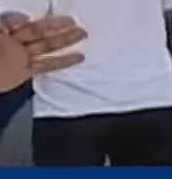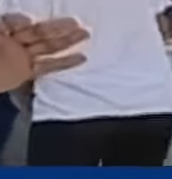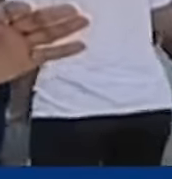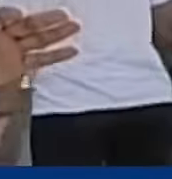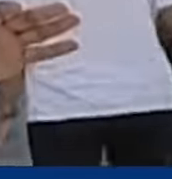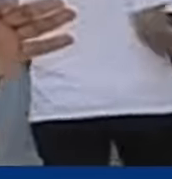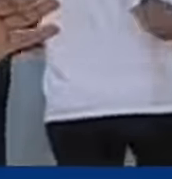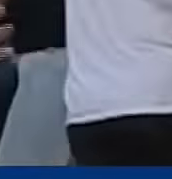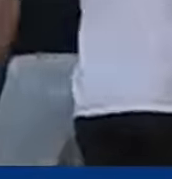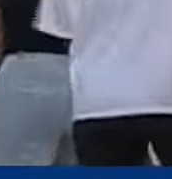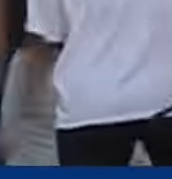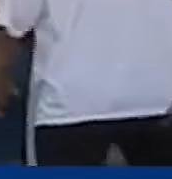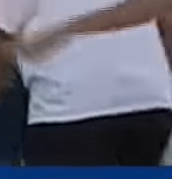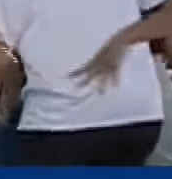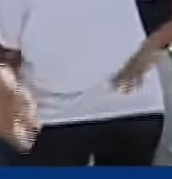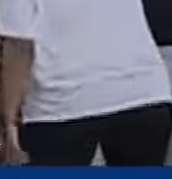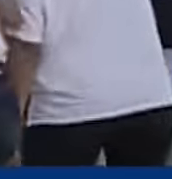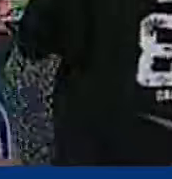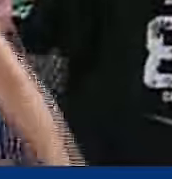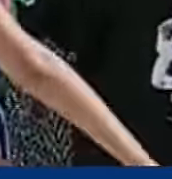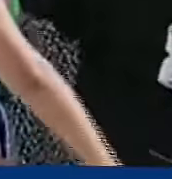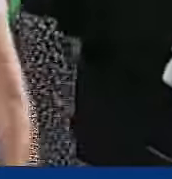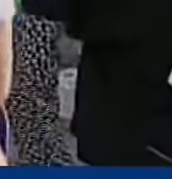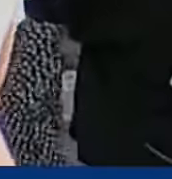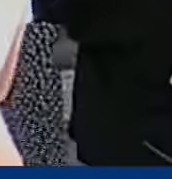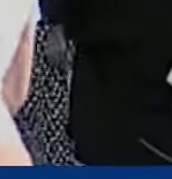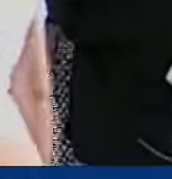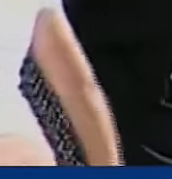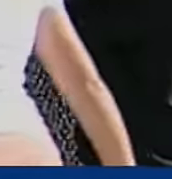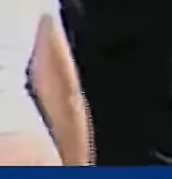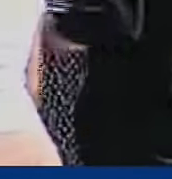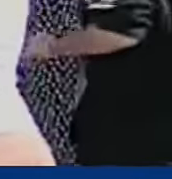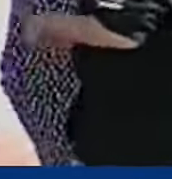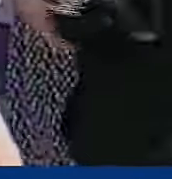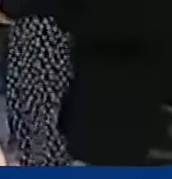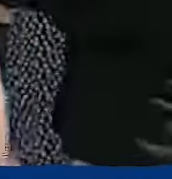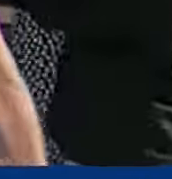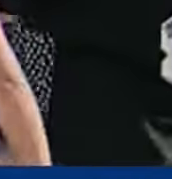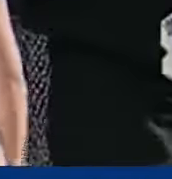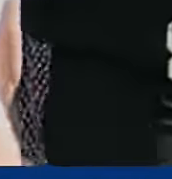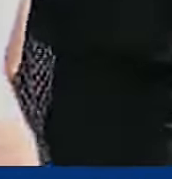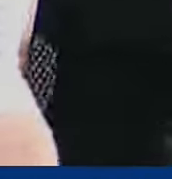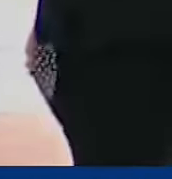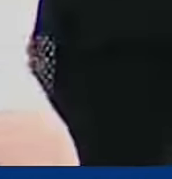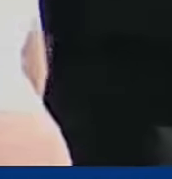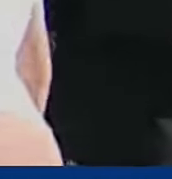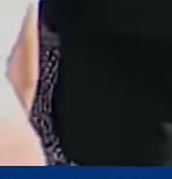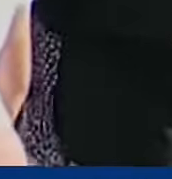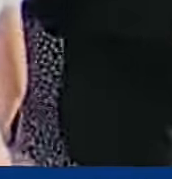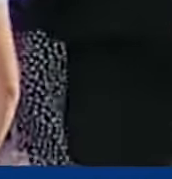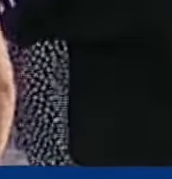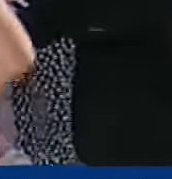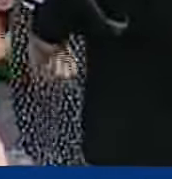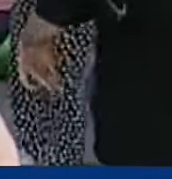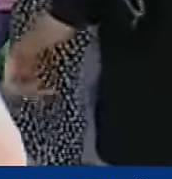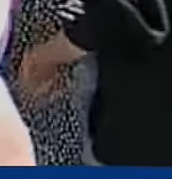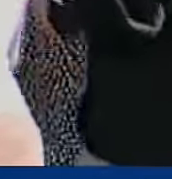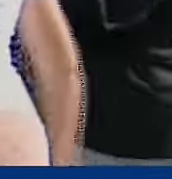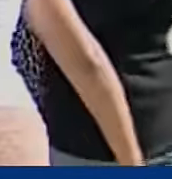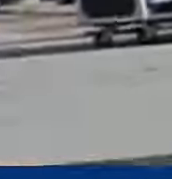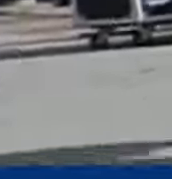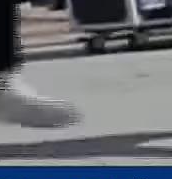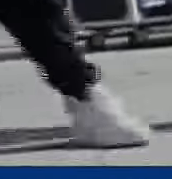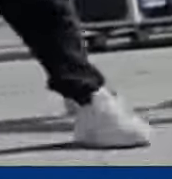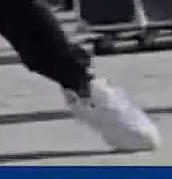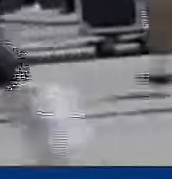de la Mesa de Recreación para el Vivir Bien, estamos listos y preparados en Unión Cívico-Militar, Guardia del Pueblo, instituciones de turismo, instituciones de recreación, de deporte, de